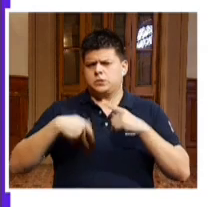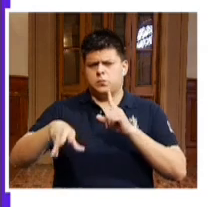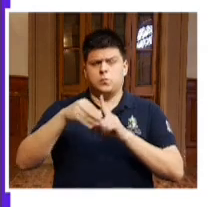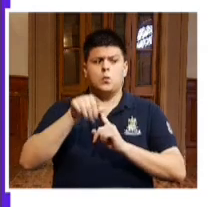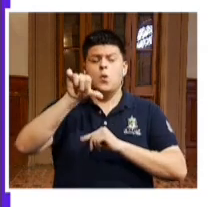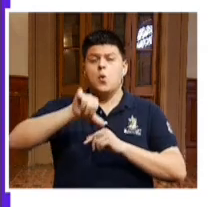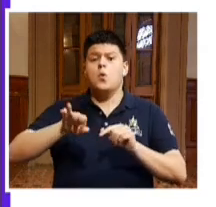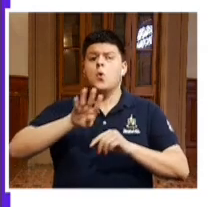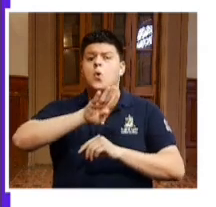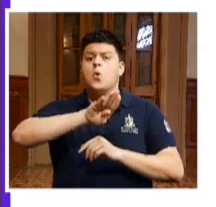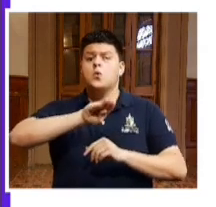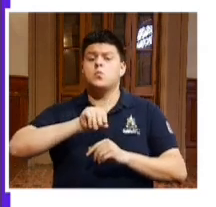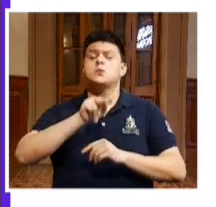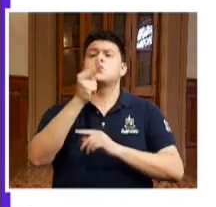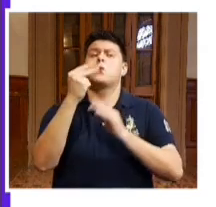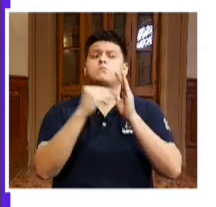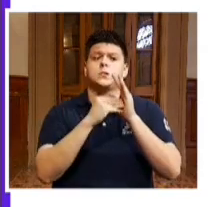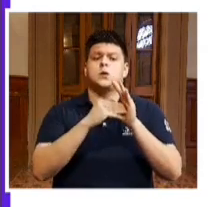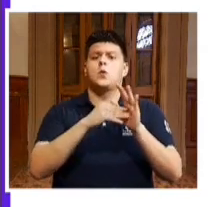tenemos